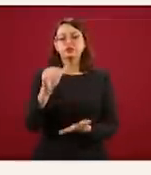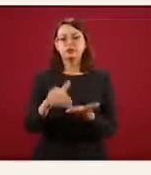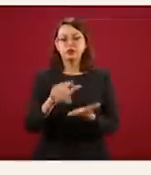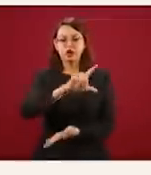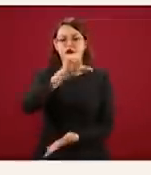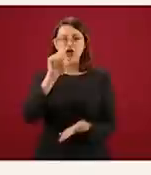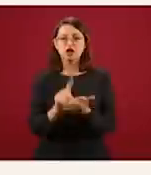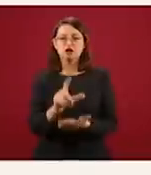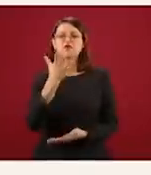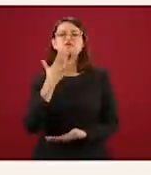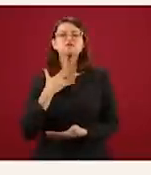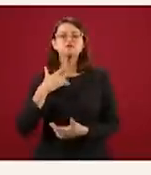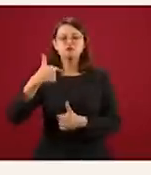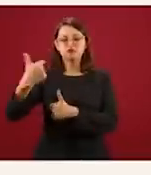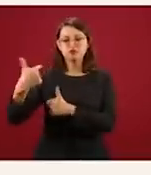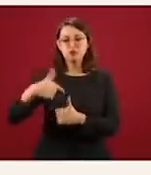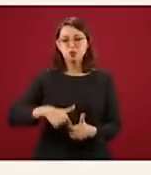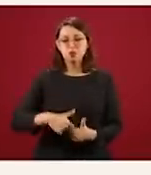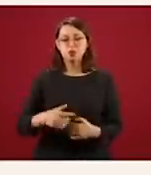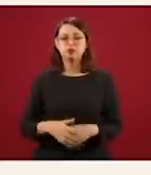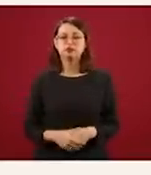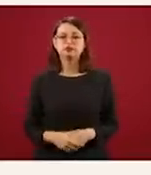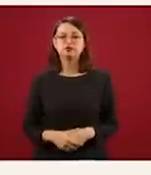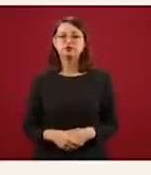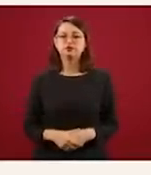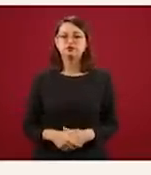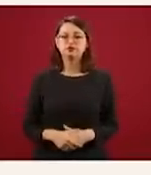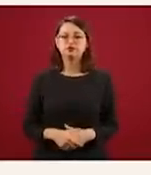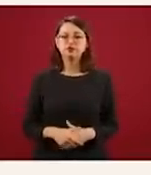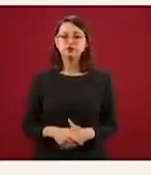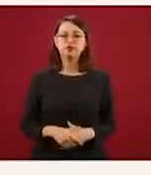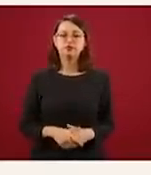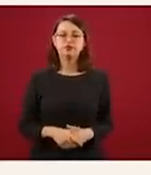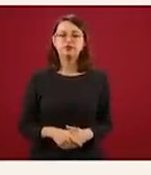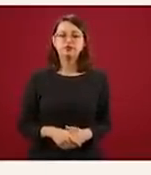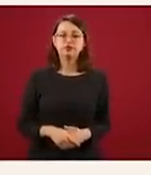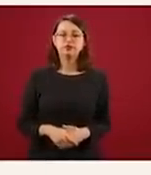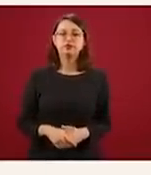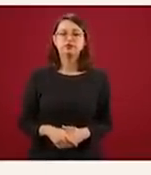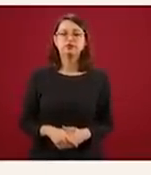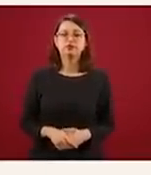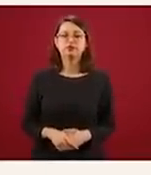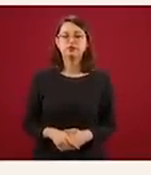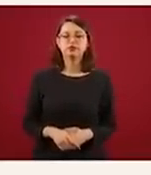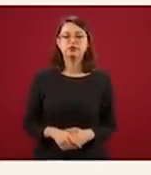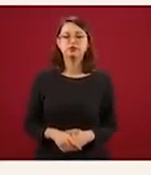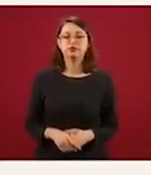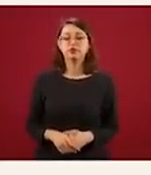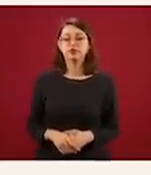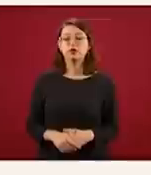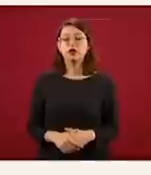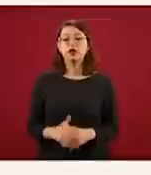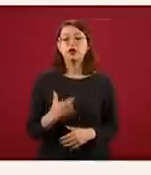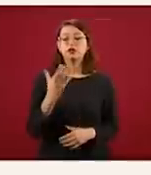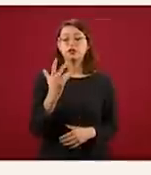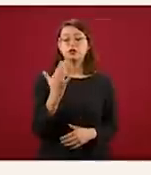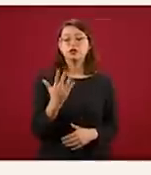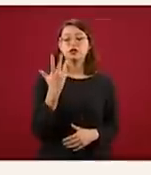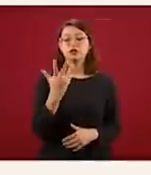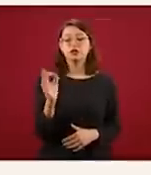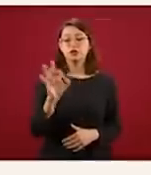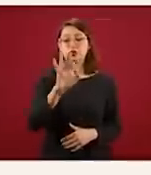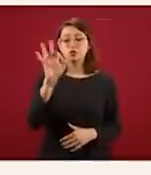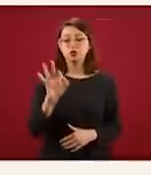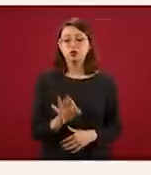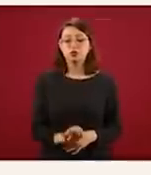estos equipos. Y hubo una reducción, por otra parte, de hasta un 55% en